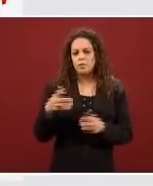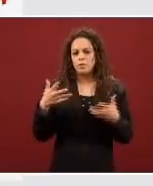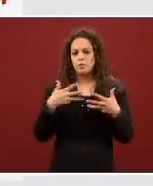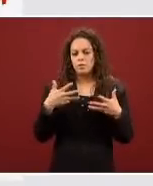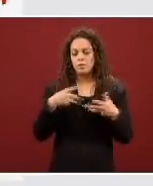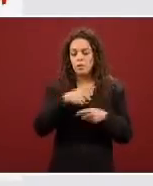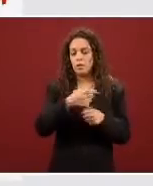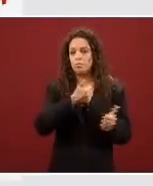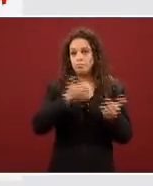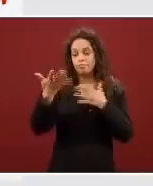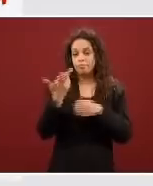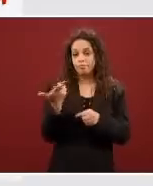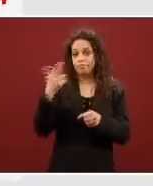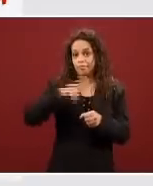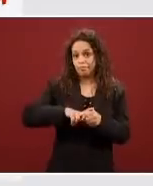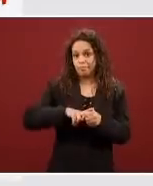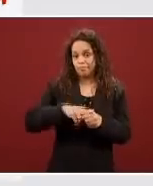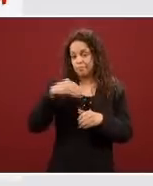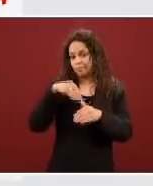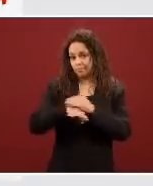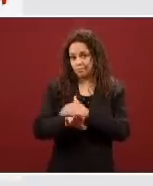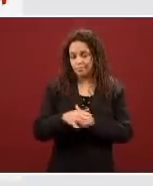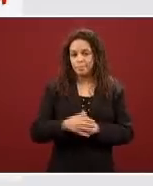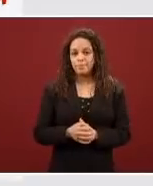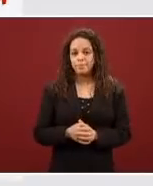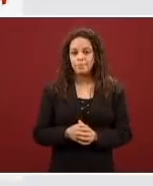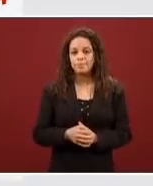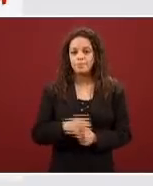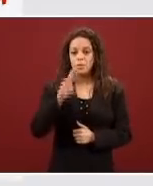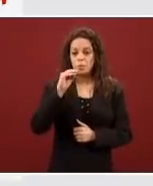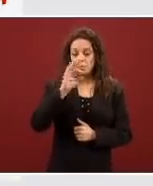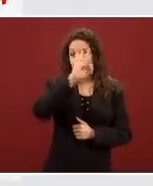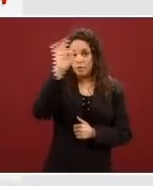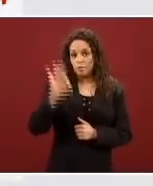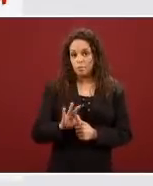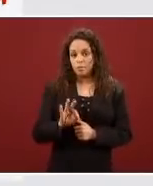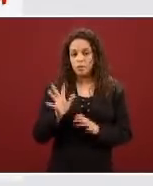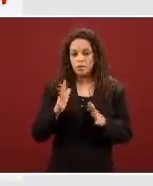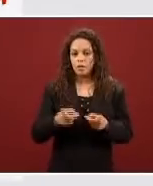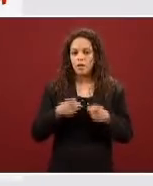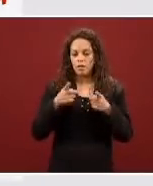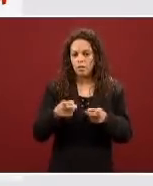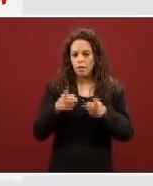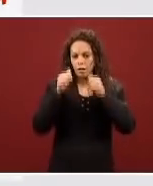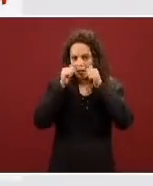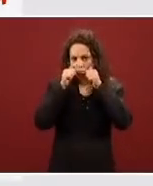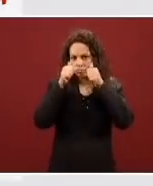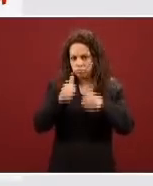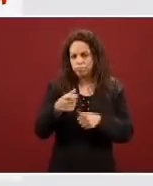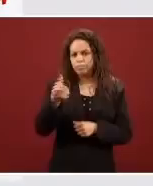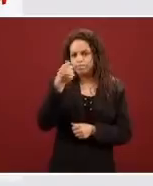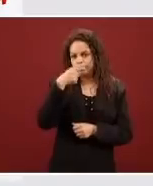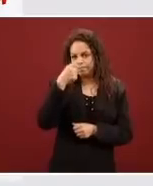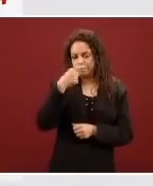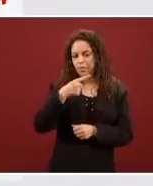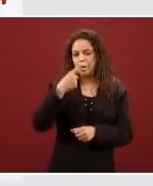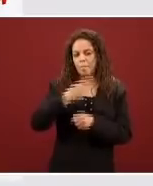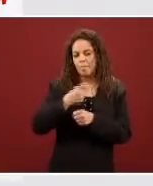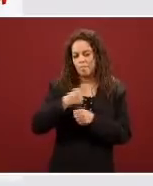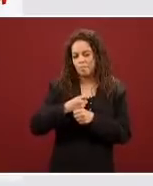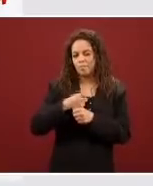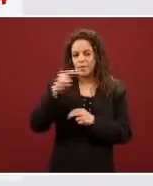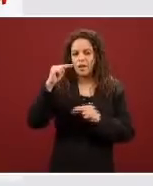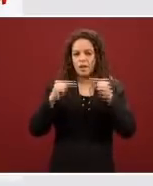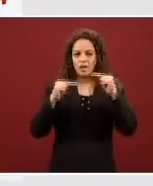momento hospitalizados y un 90% cuya atención médica fue ambulatoria, fue en un primer nivel y procedieron